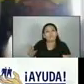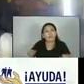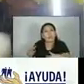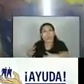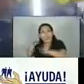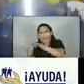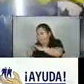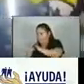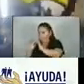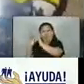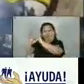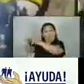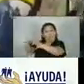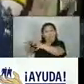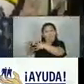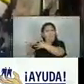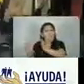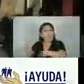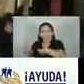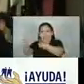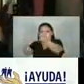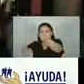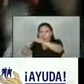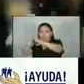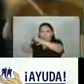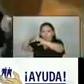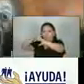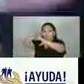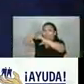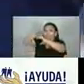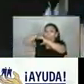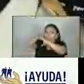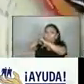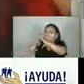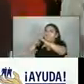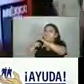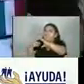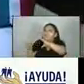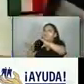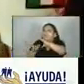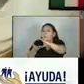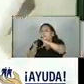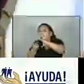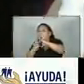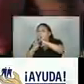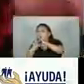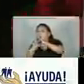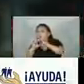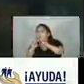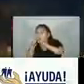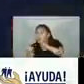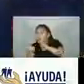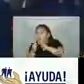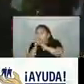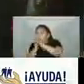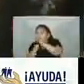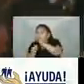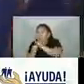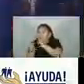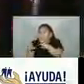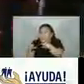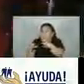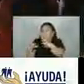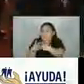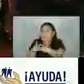abandonado un tráiler al interior de este habían más de 200 migrantes asignados